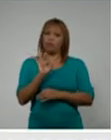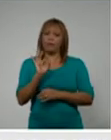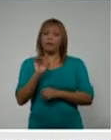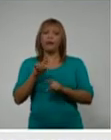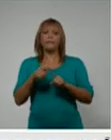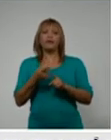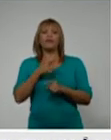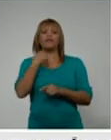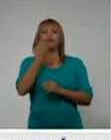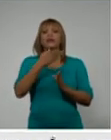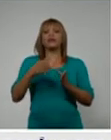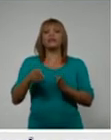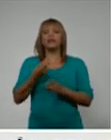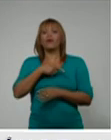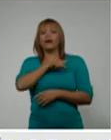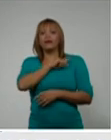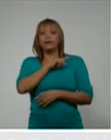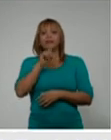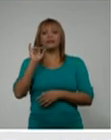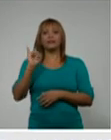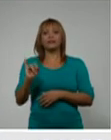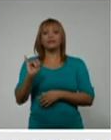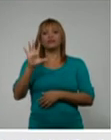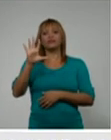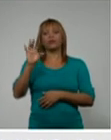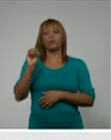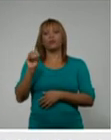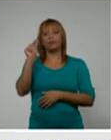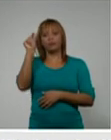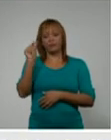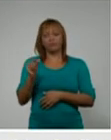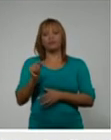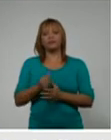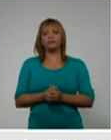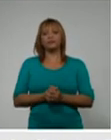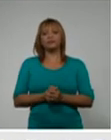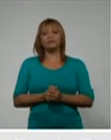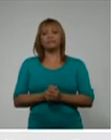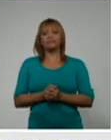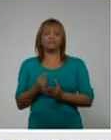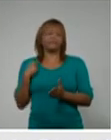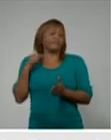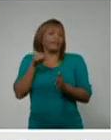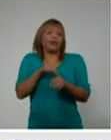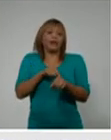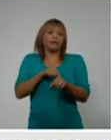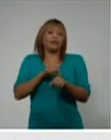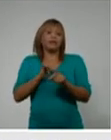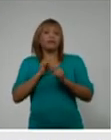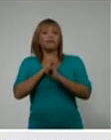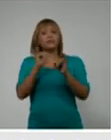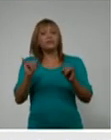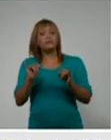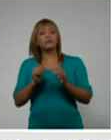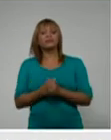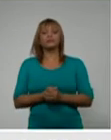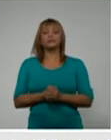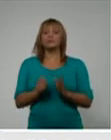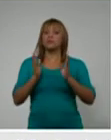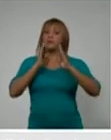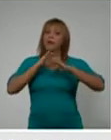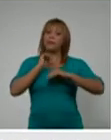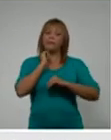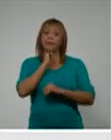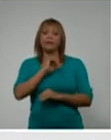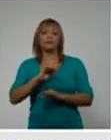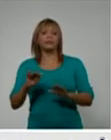fallecieron 650 personas. Hasta aquí nuestra información, Héctor. No sé si